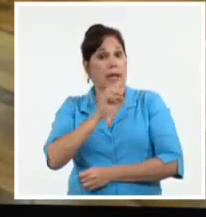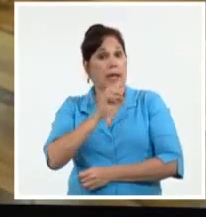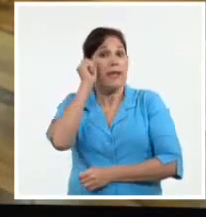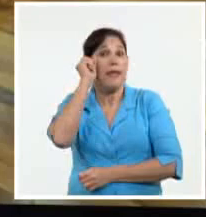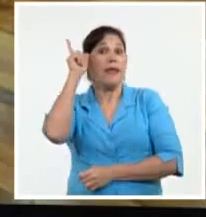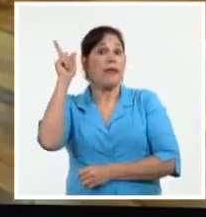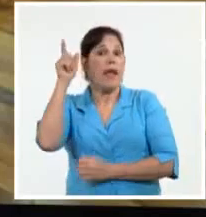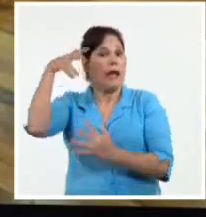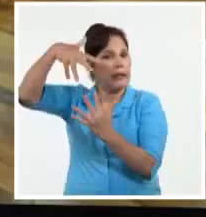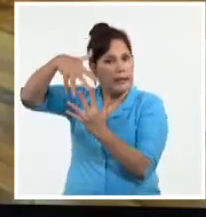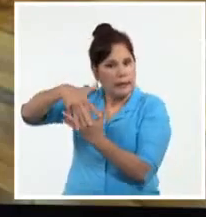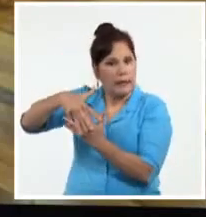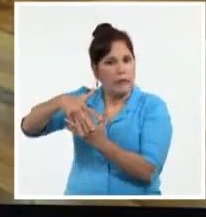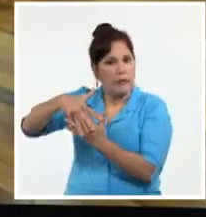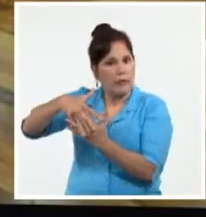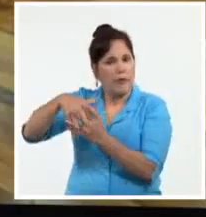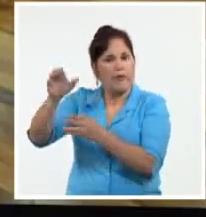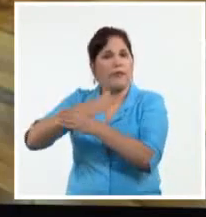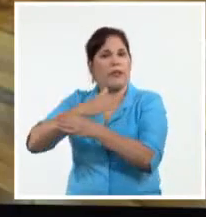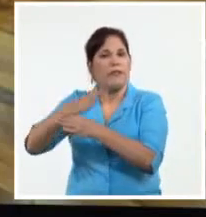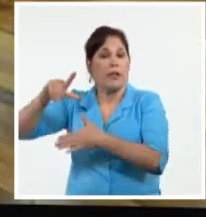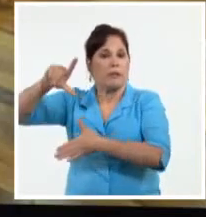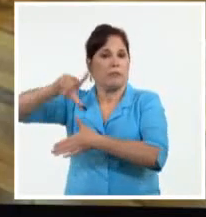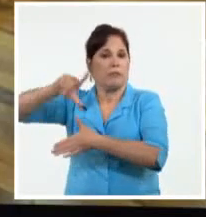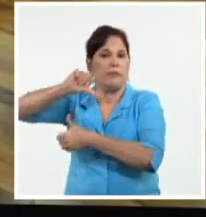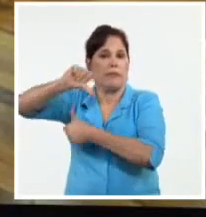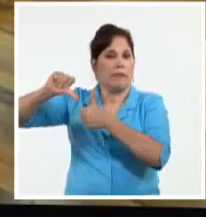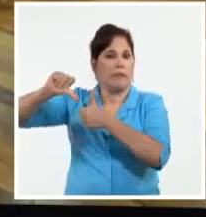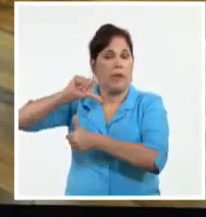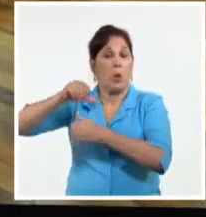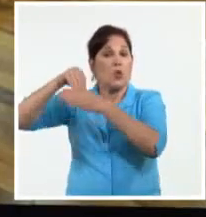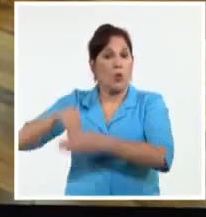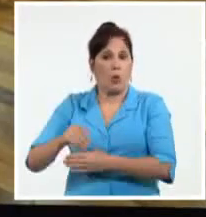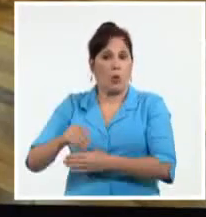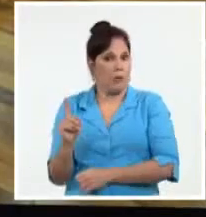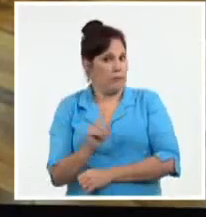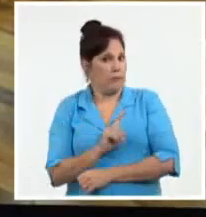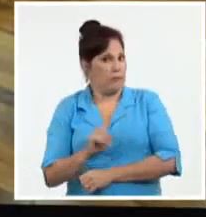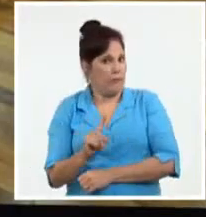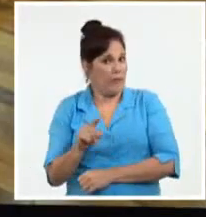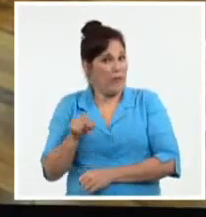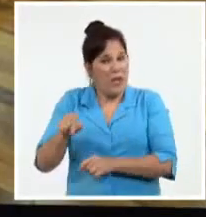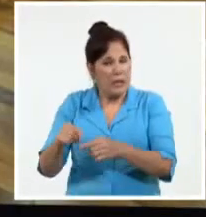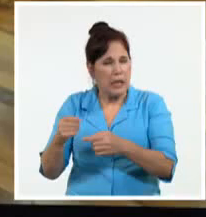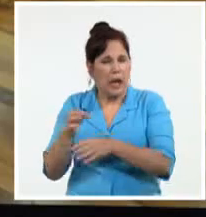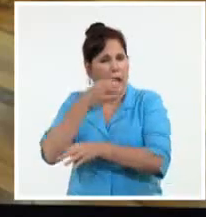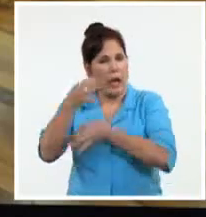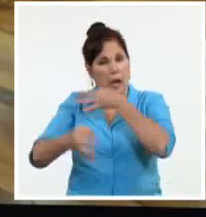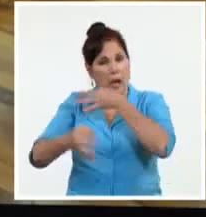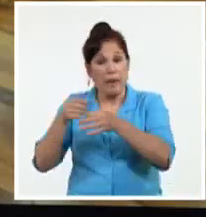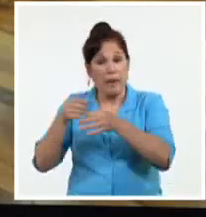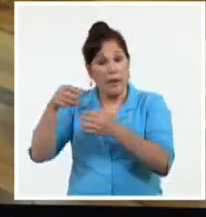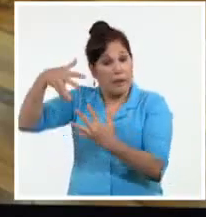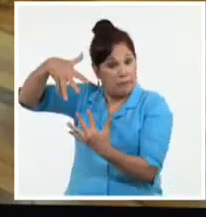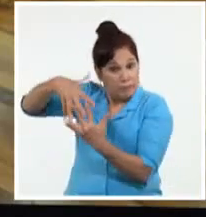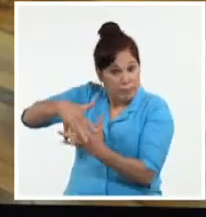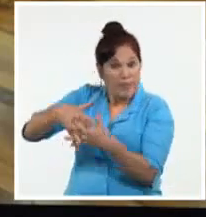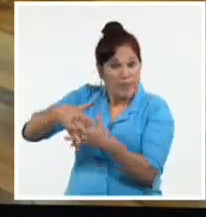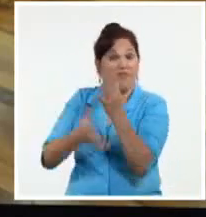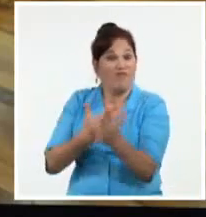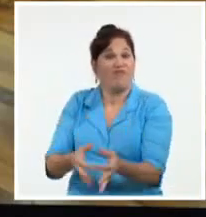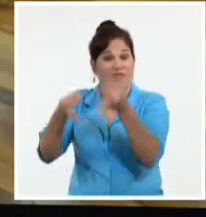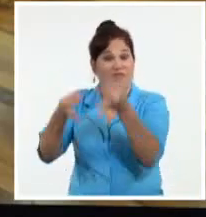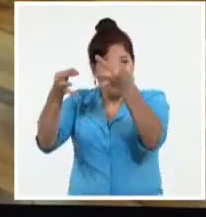de integración multidimensional y no subordinada. Eso se traduce en que este espacio, para que sea útil de